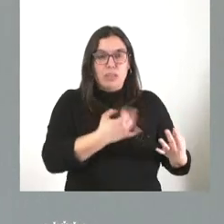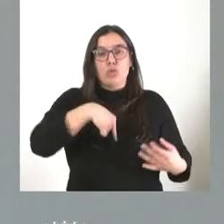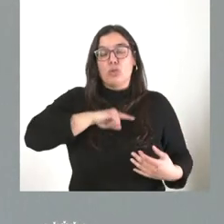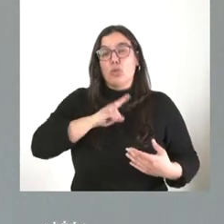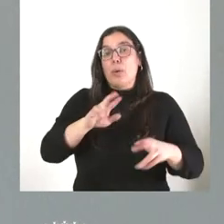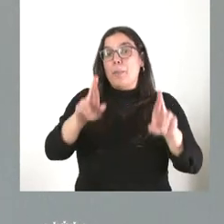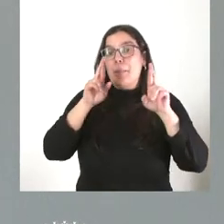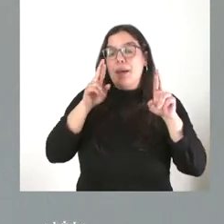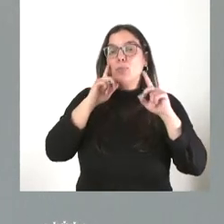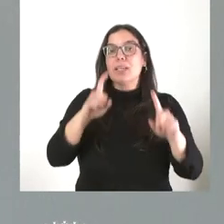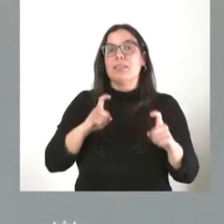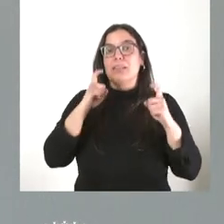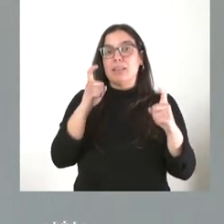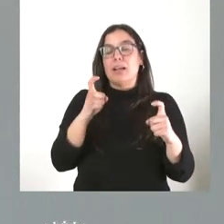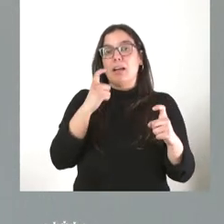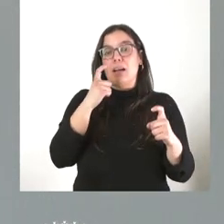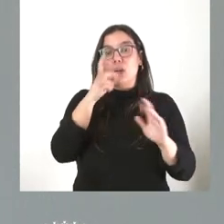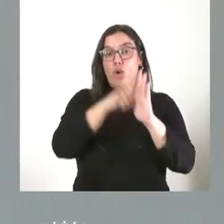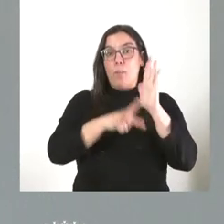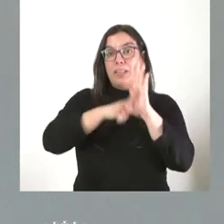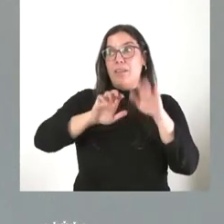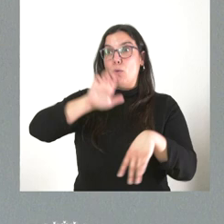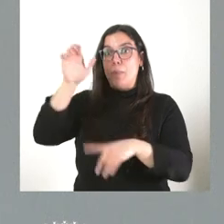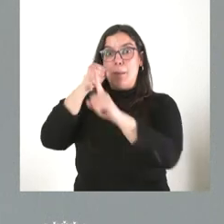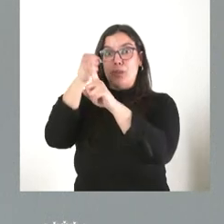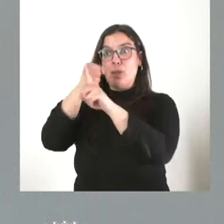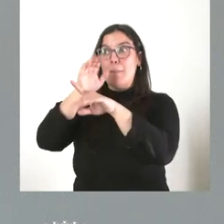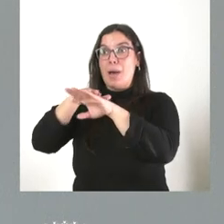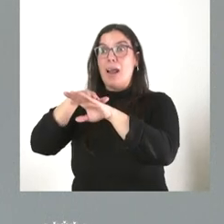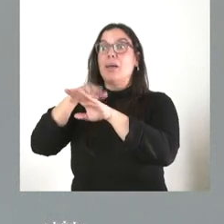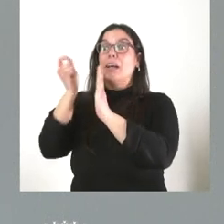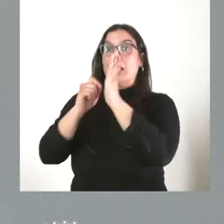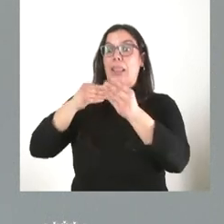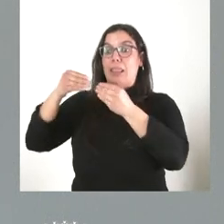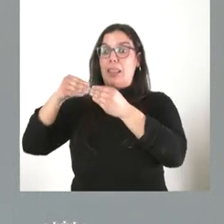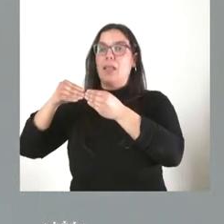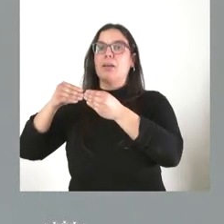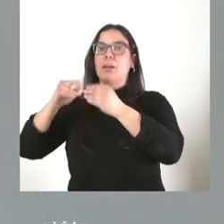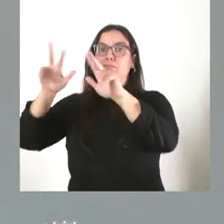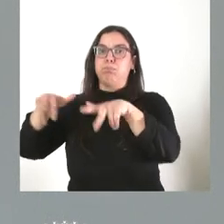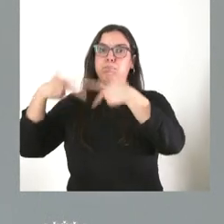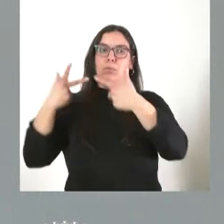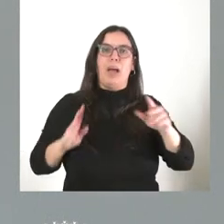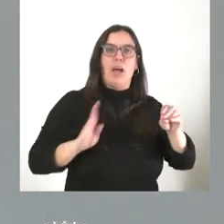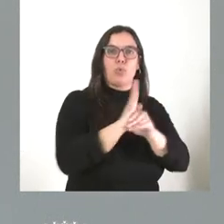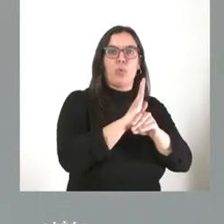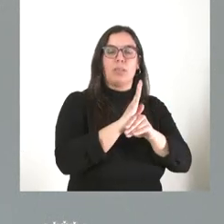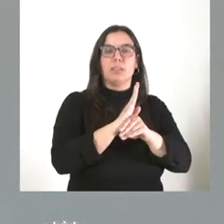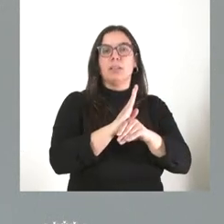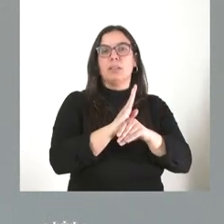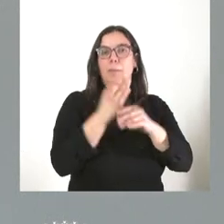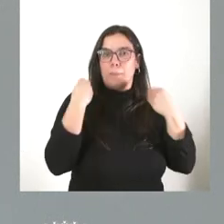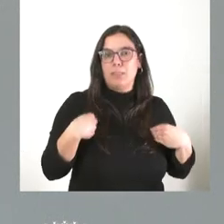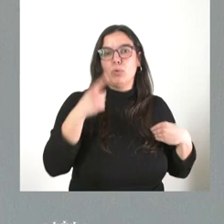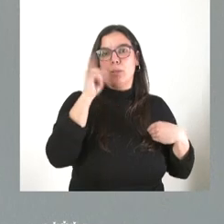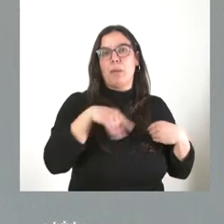intentar cambiar la normativa europea para habilitar la posibilidad de otorgar ayudas en este caso de reducción de coches laborales en